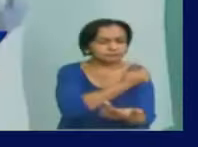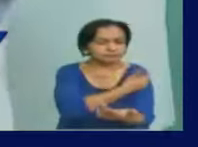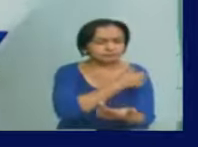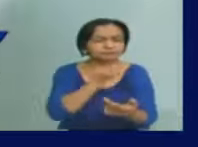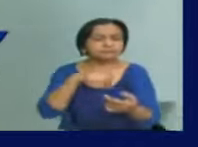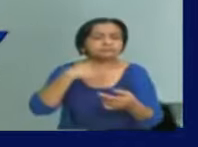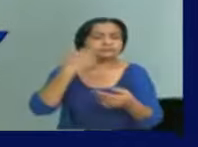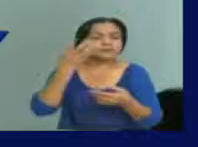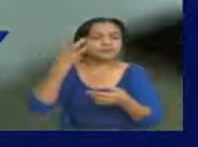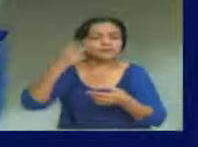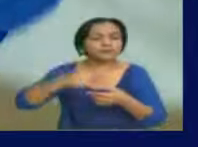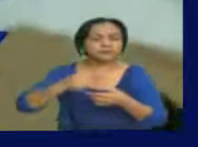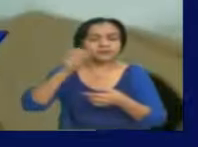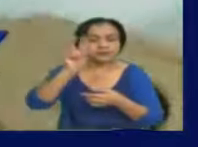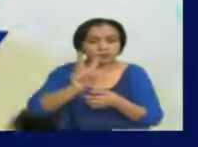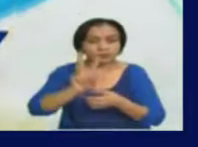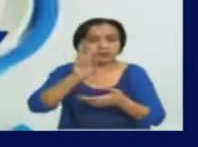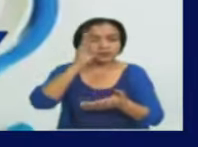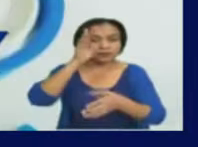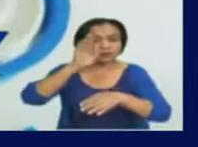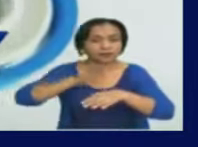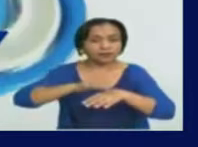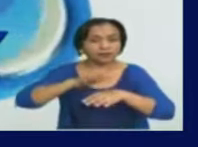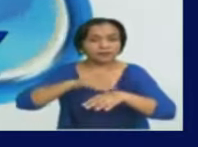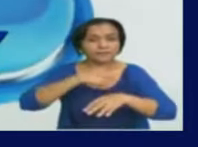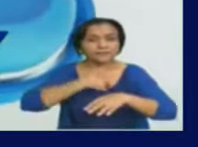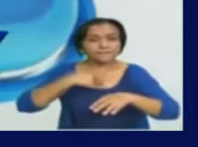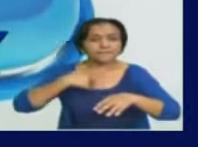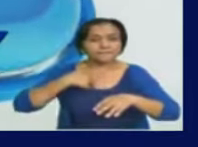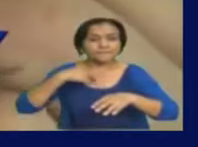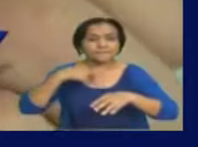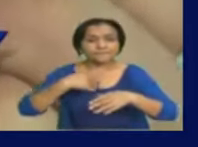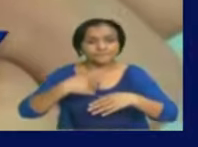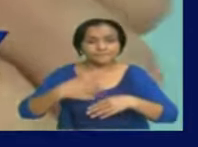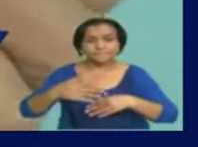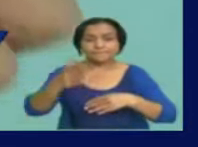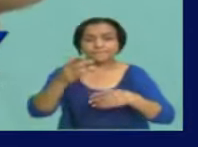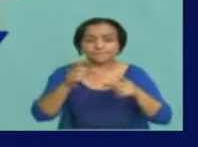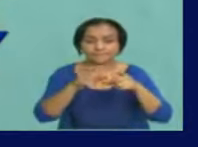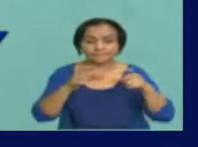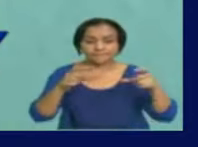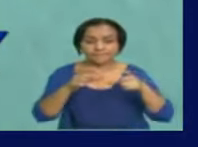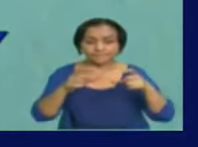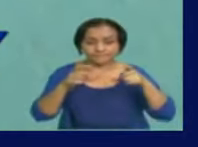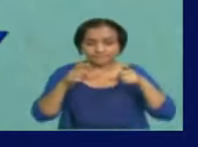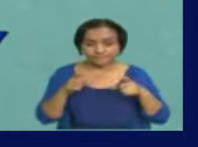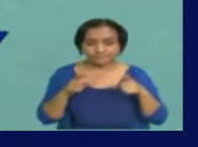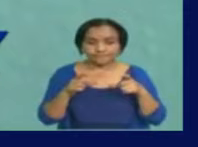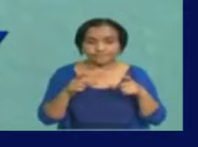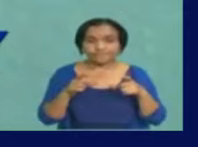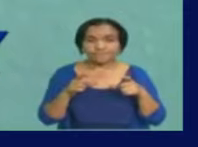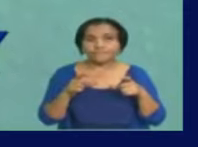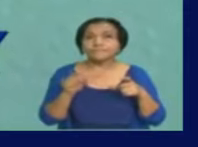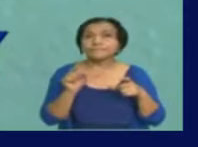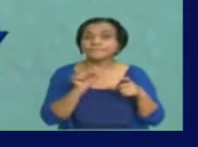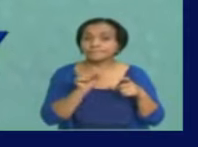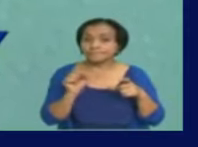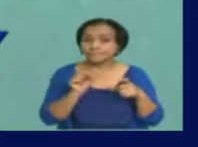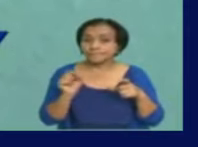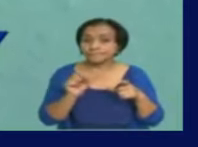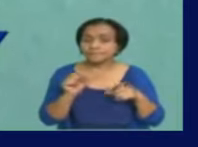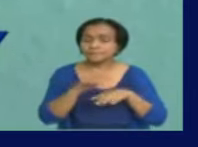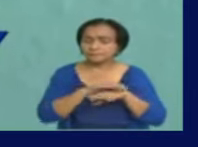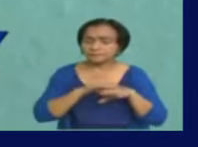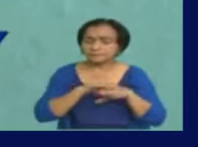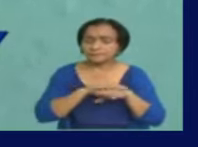también de San Juan del Sur. El Ministerio de Salud también se está preparando para arrancar este viernes una nueva fase en la que se inmunizará